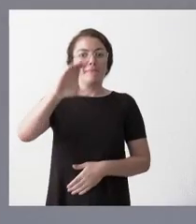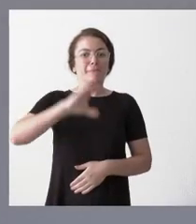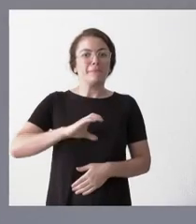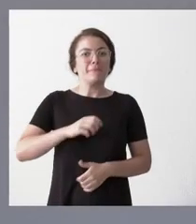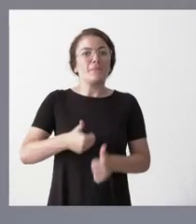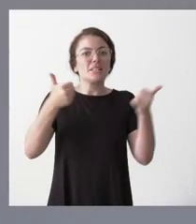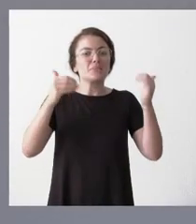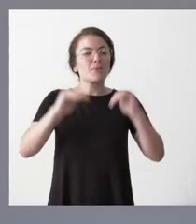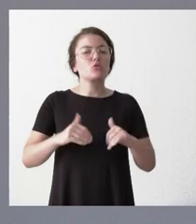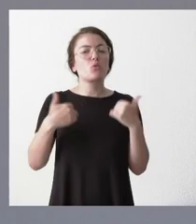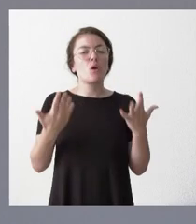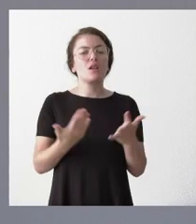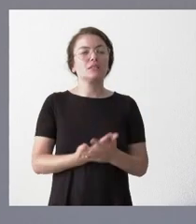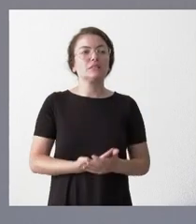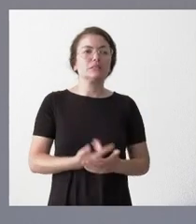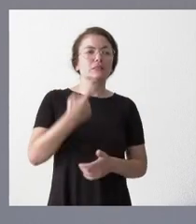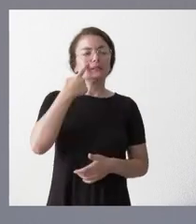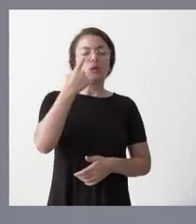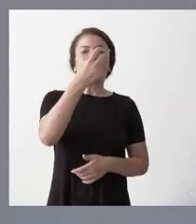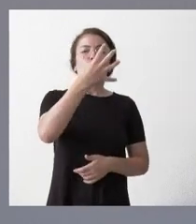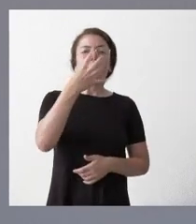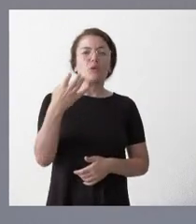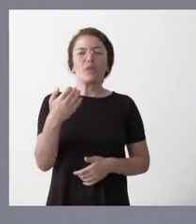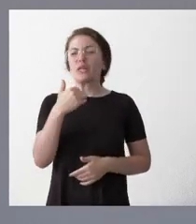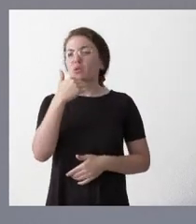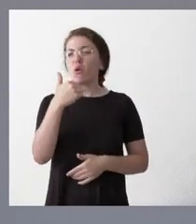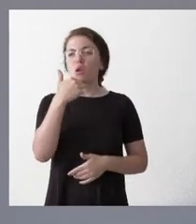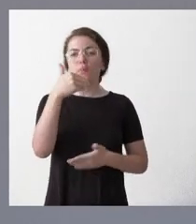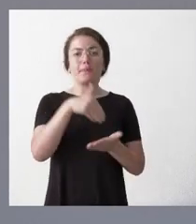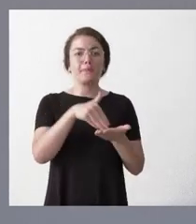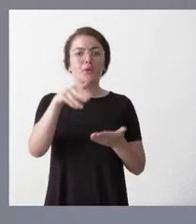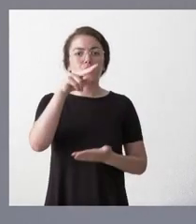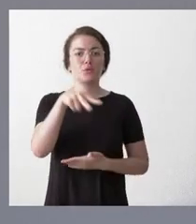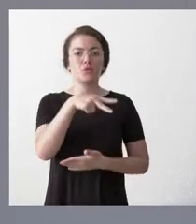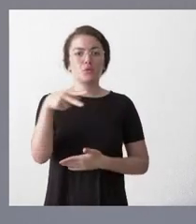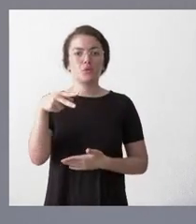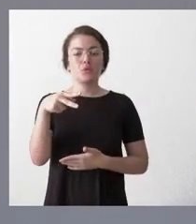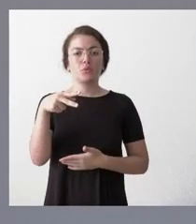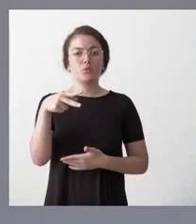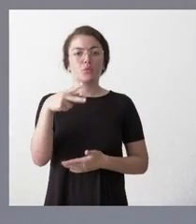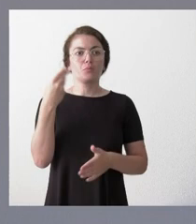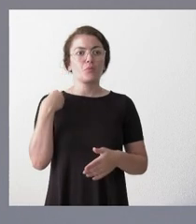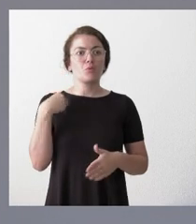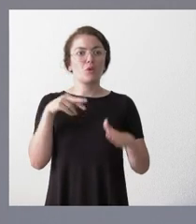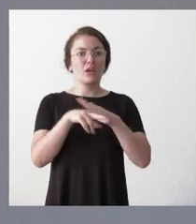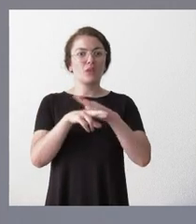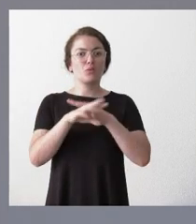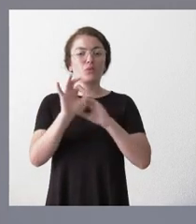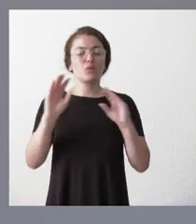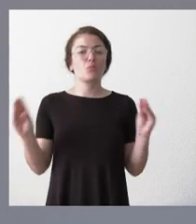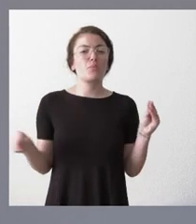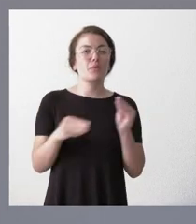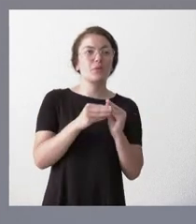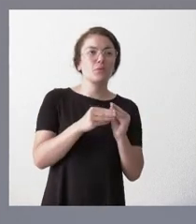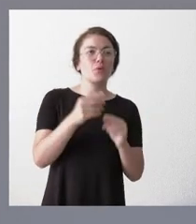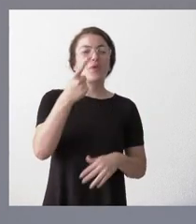de 400 y pico millones de euros lo que eran los recursos del complemento,